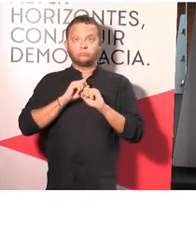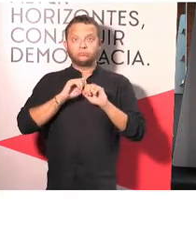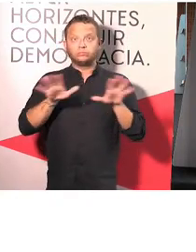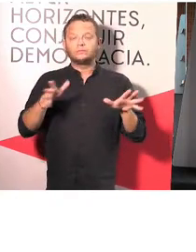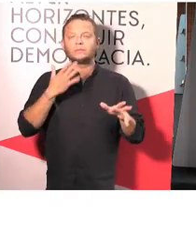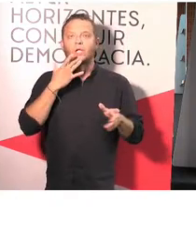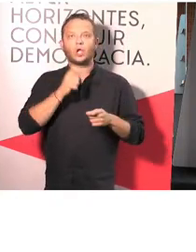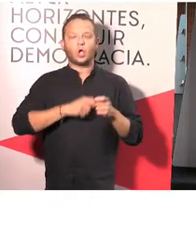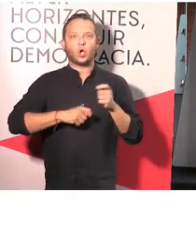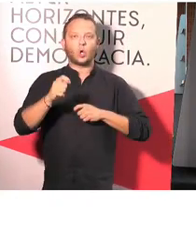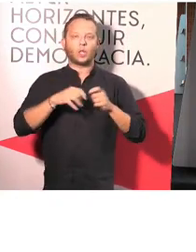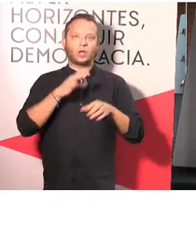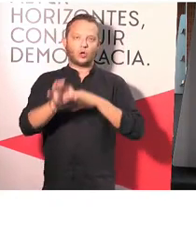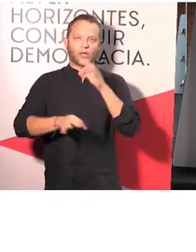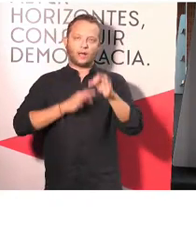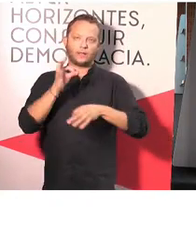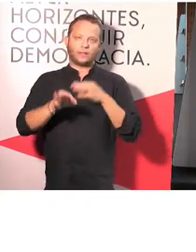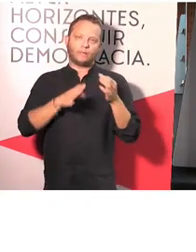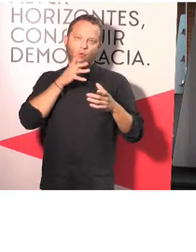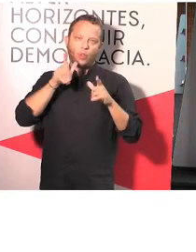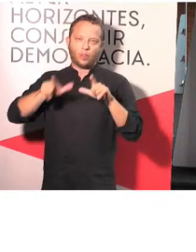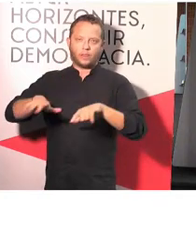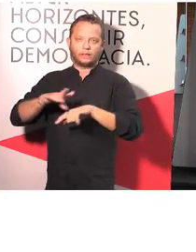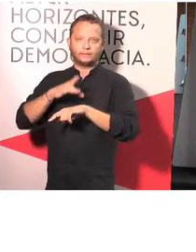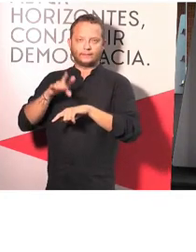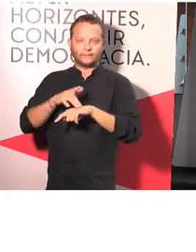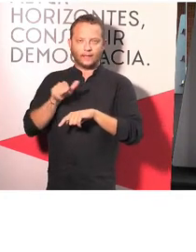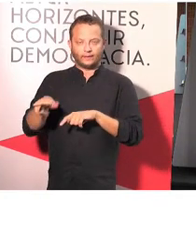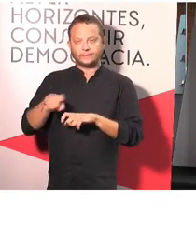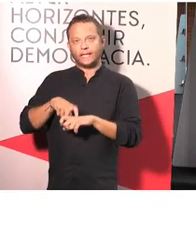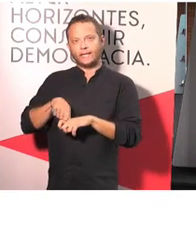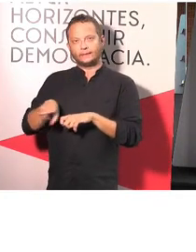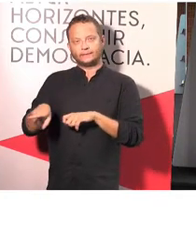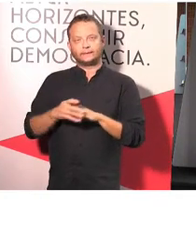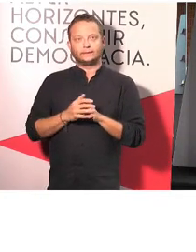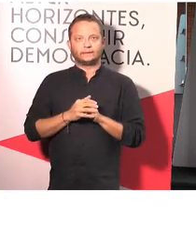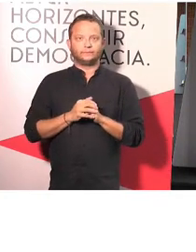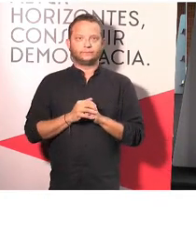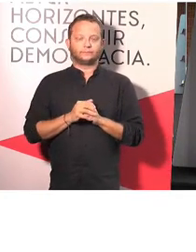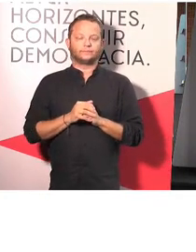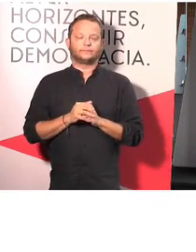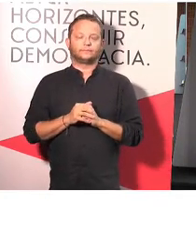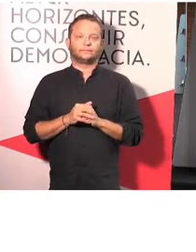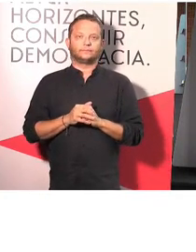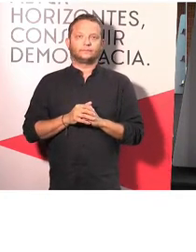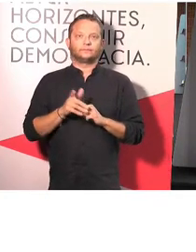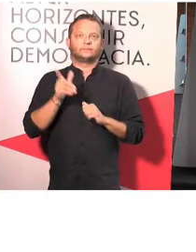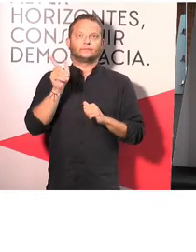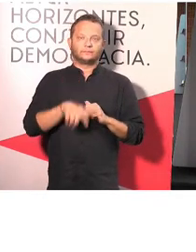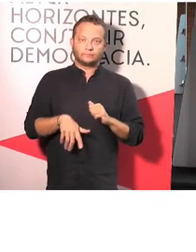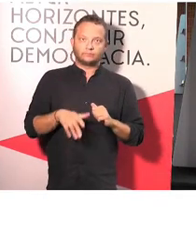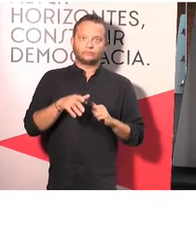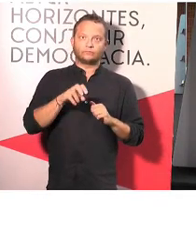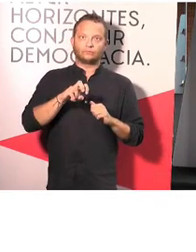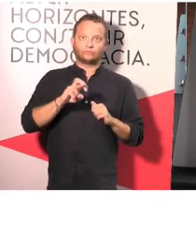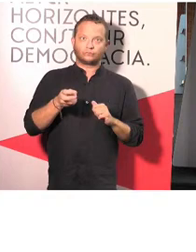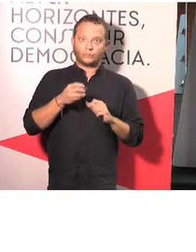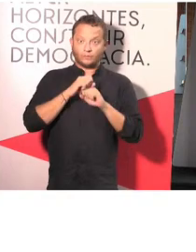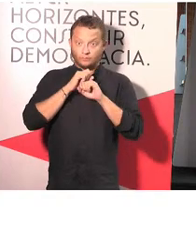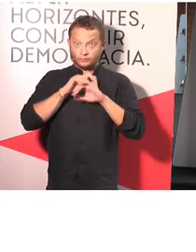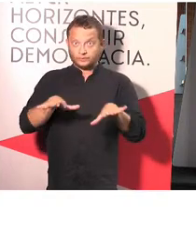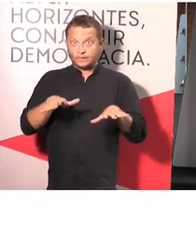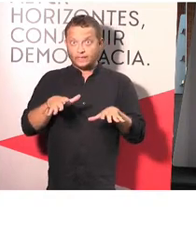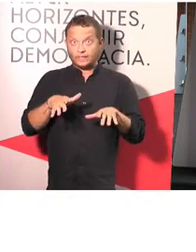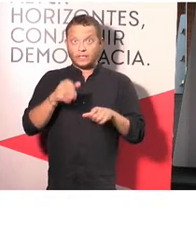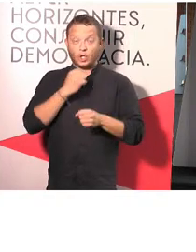se coordinan y organizan a través de una plataforma digital. Esto es lo característico. Han habido diferentes ondas de expansión de la